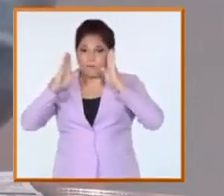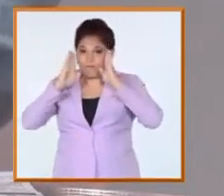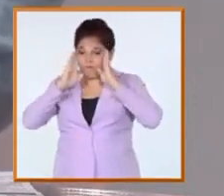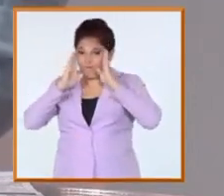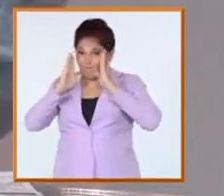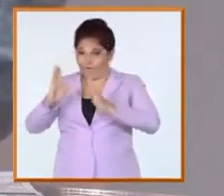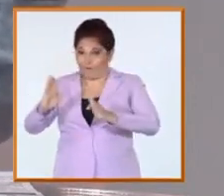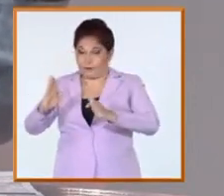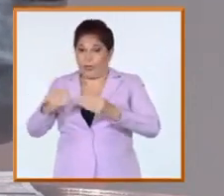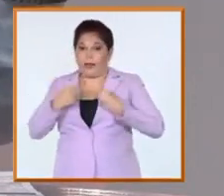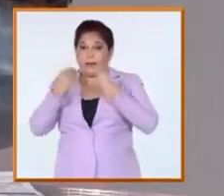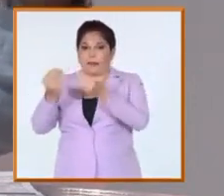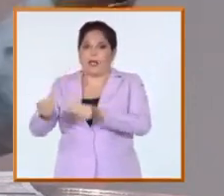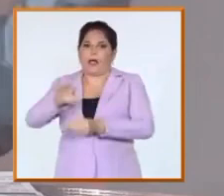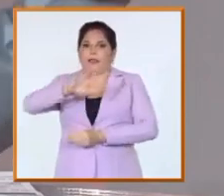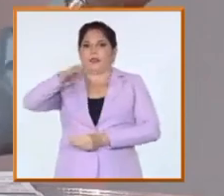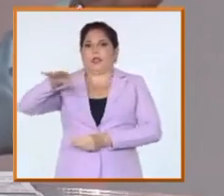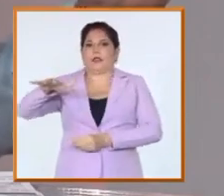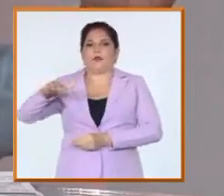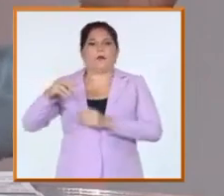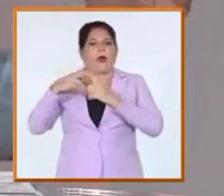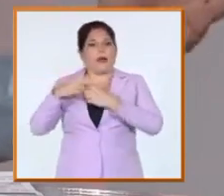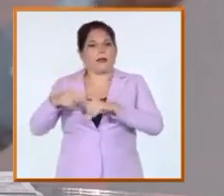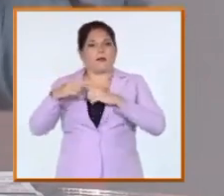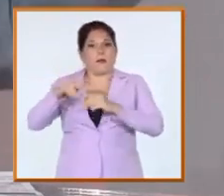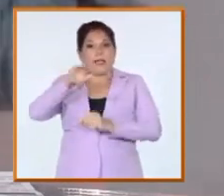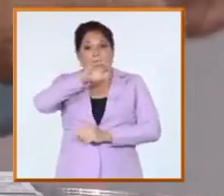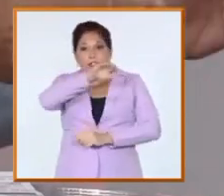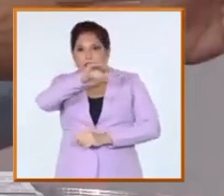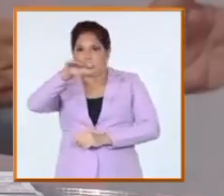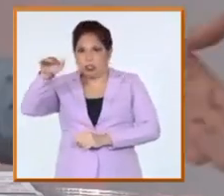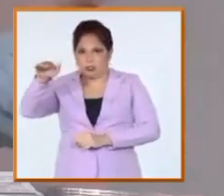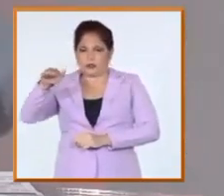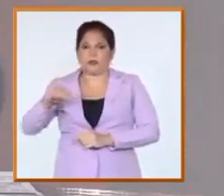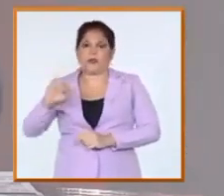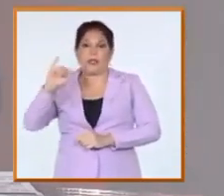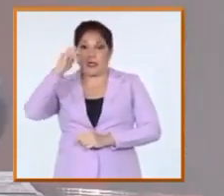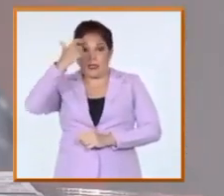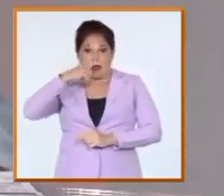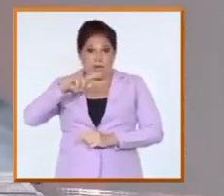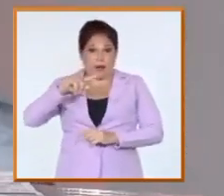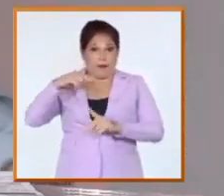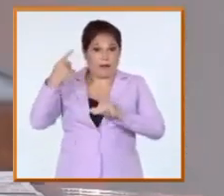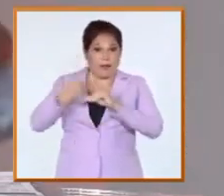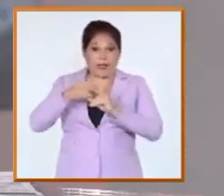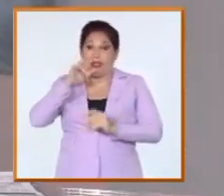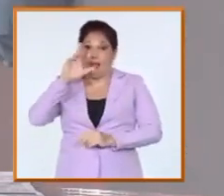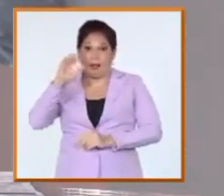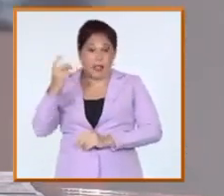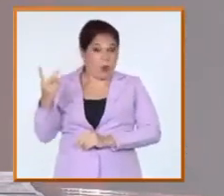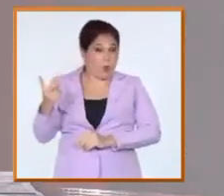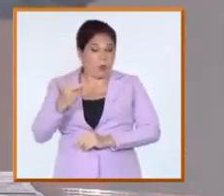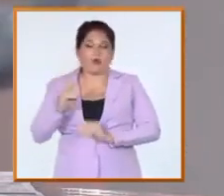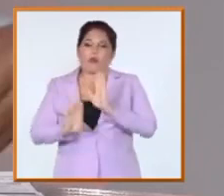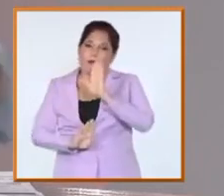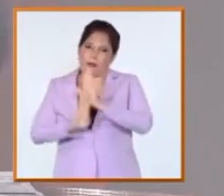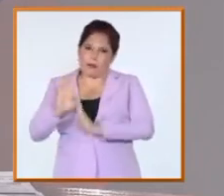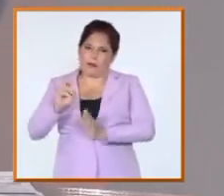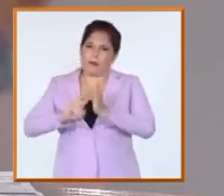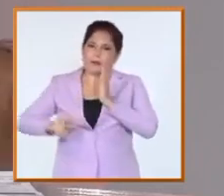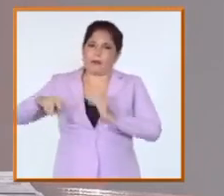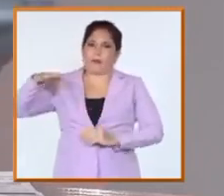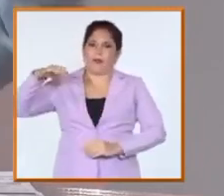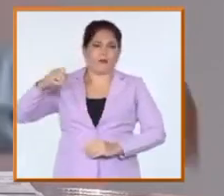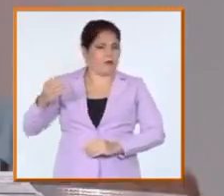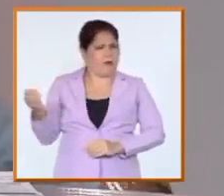en la solución de cubierta de Elián Idalia nosotros la provincia puede avanzar